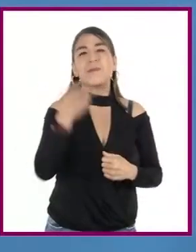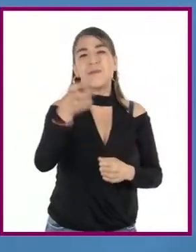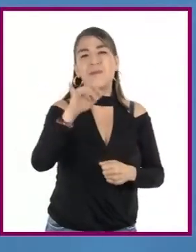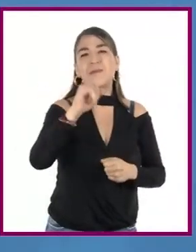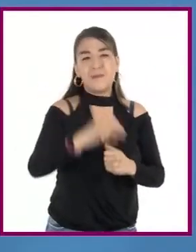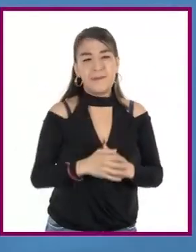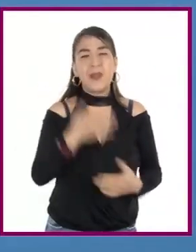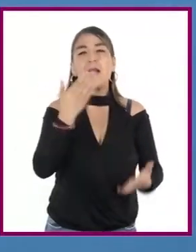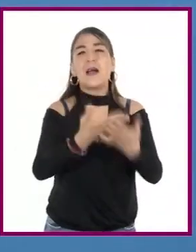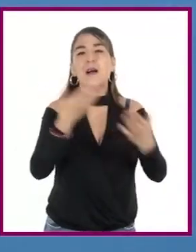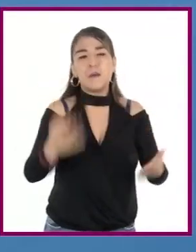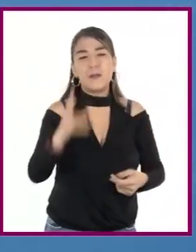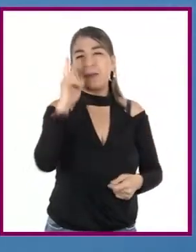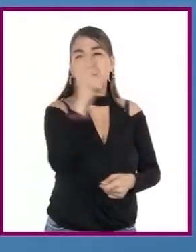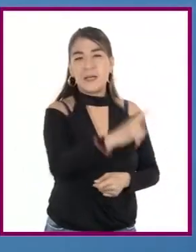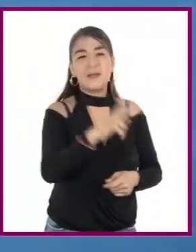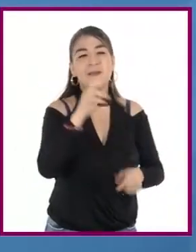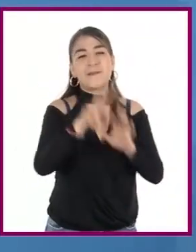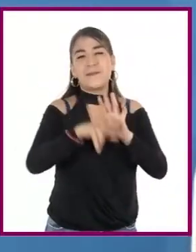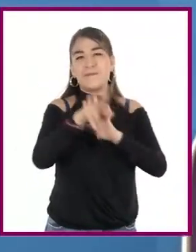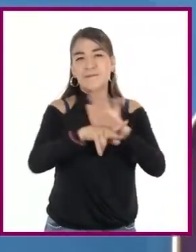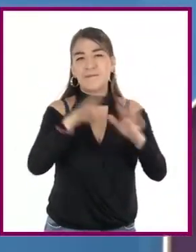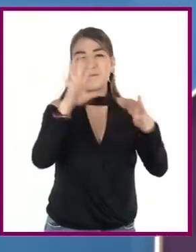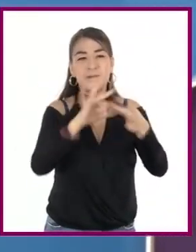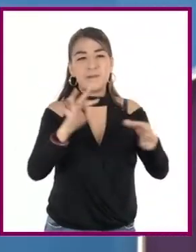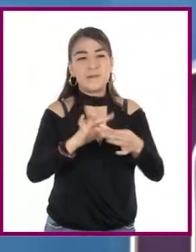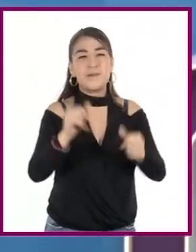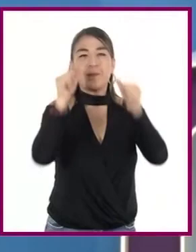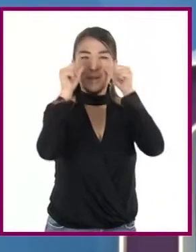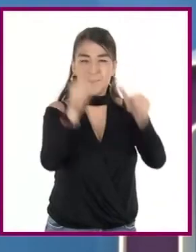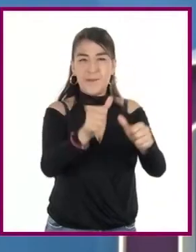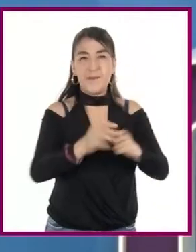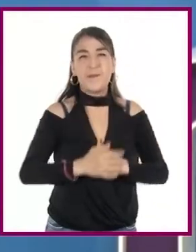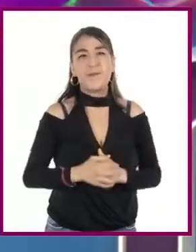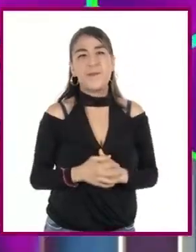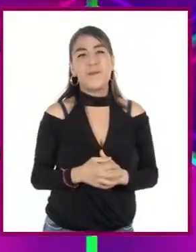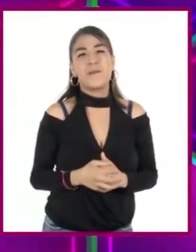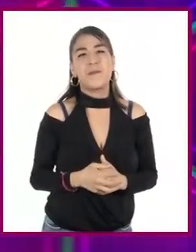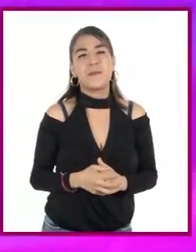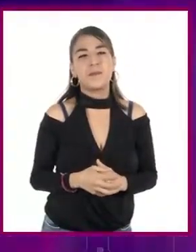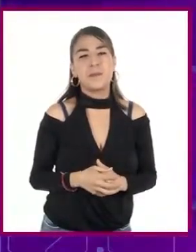y escuchemos el siguiente audiovisual. Pongan mucha atención.